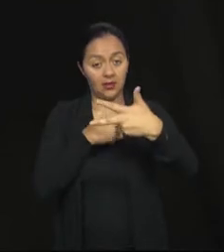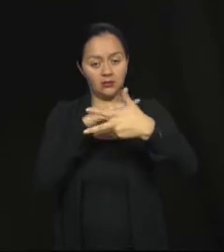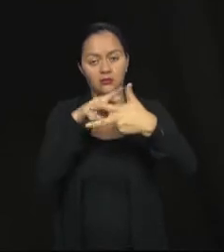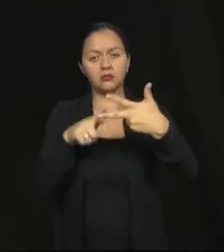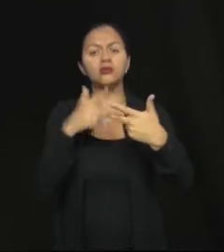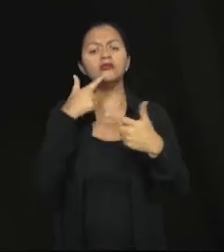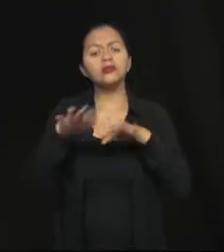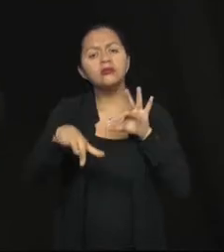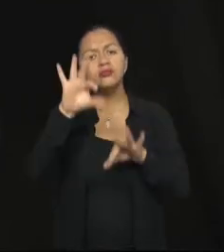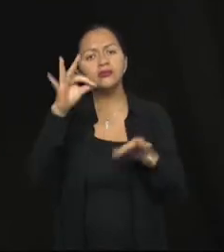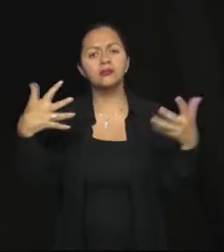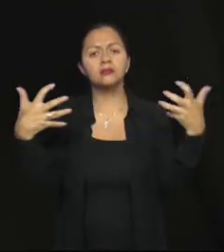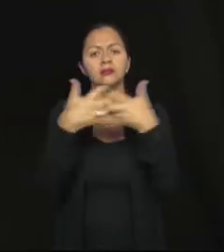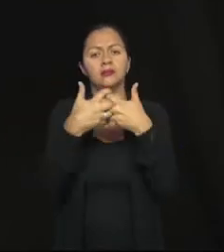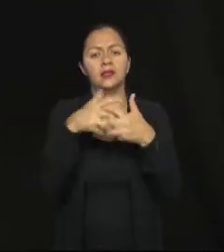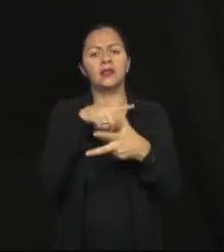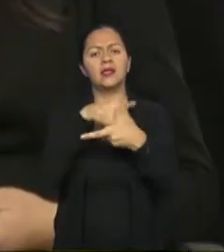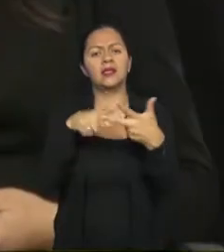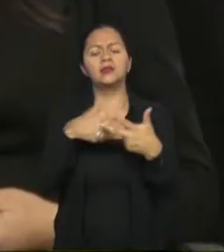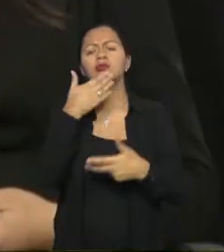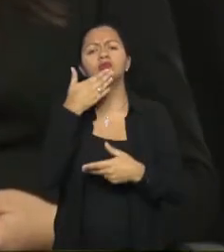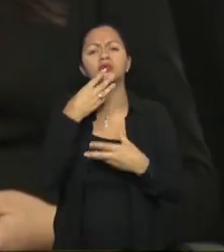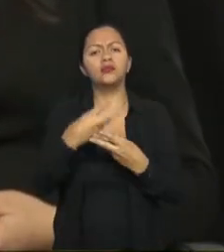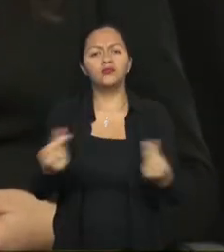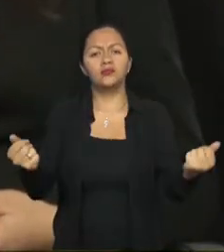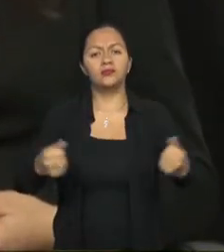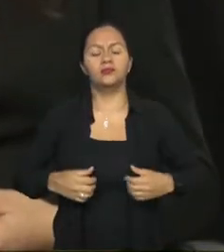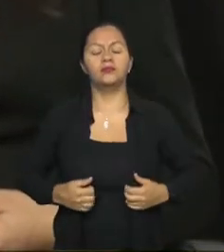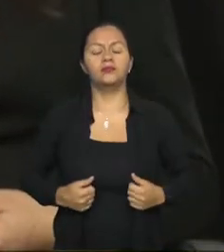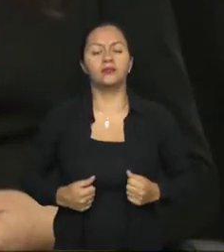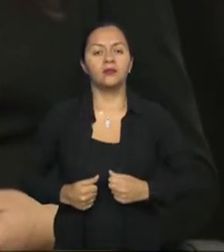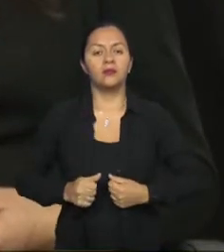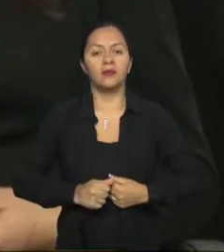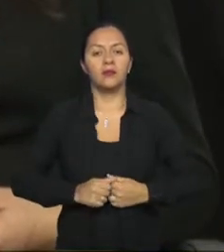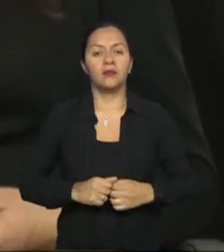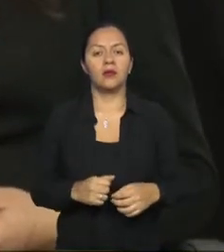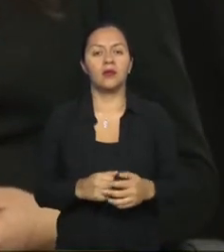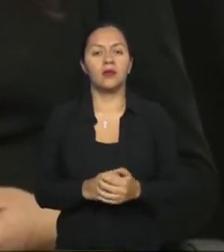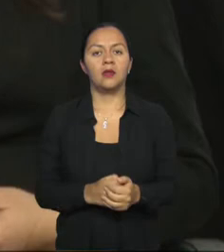esta forma de articulación entre estos tres sectores? Pues